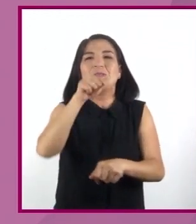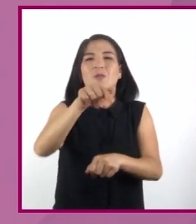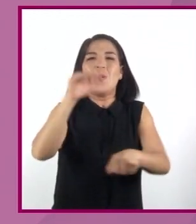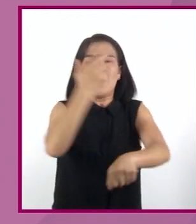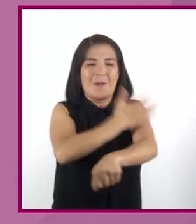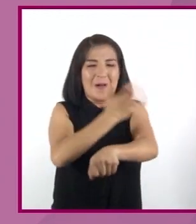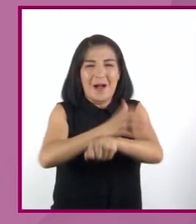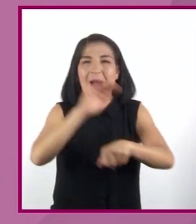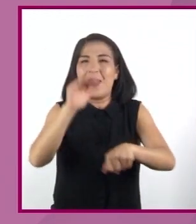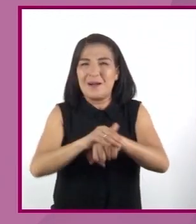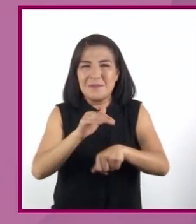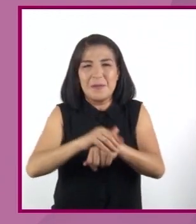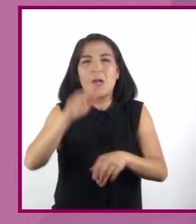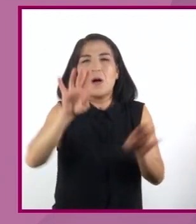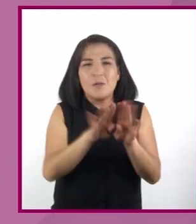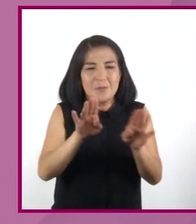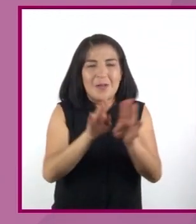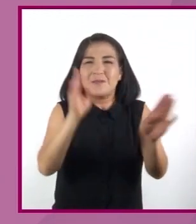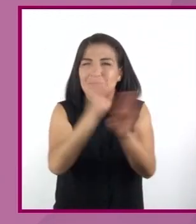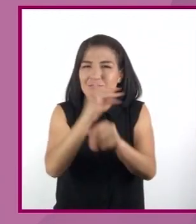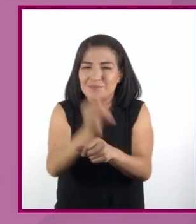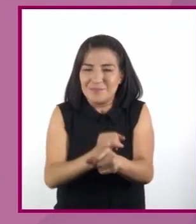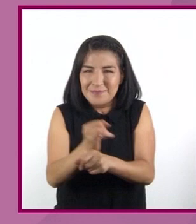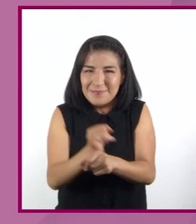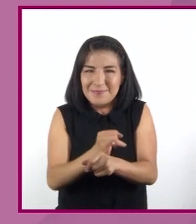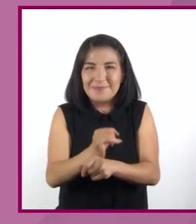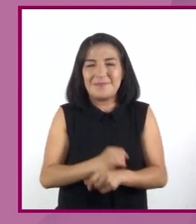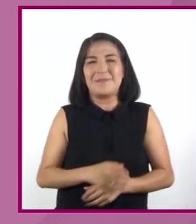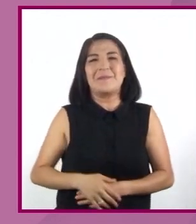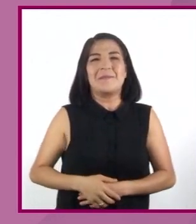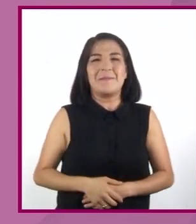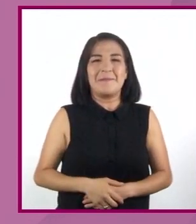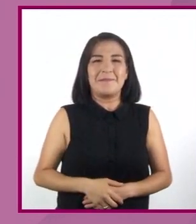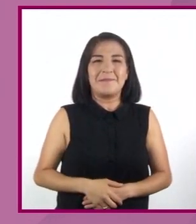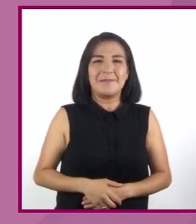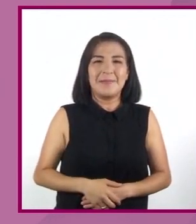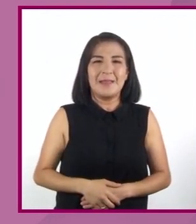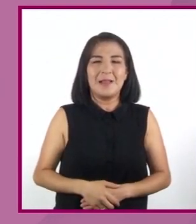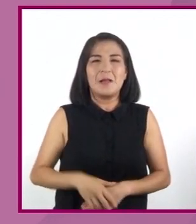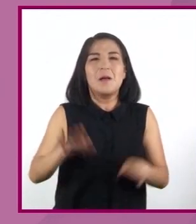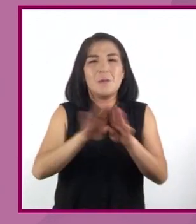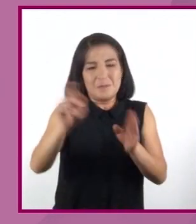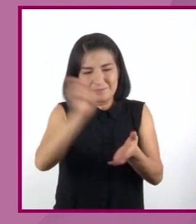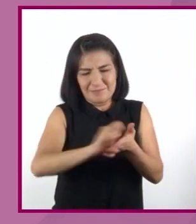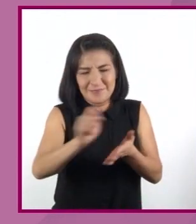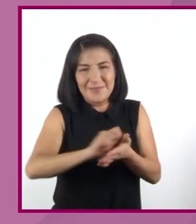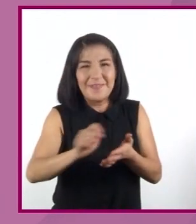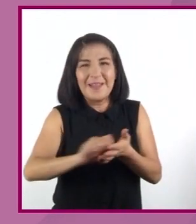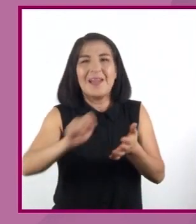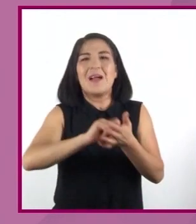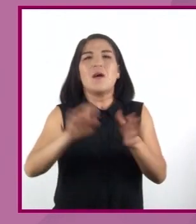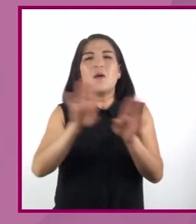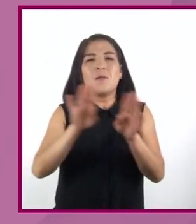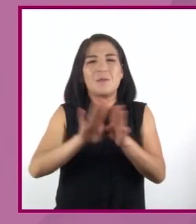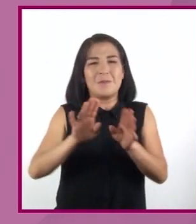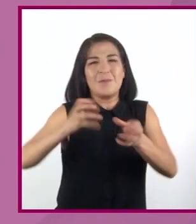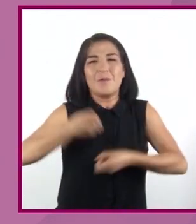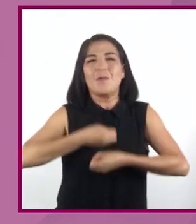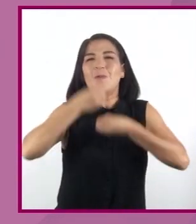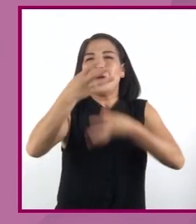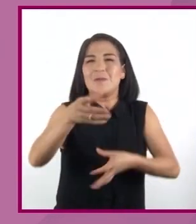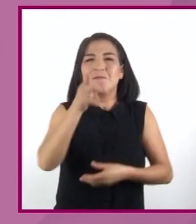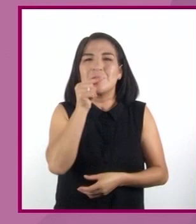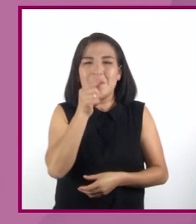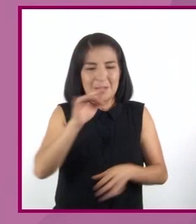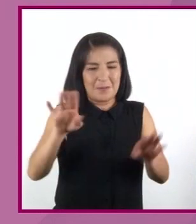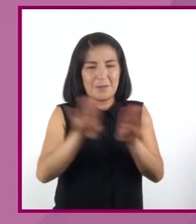cuenta la historia y hazañas del investigador. La estructura del cuento policiaco implica que el lector sepa